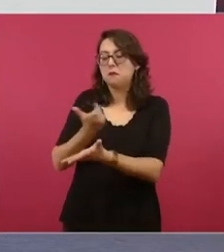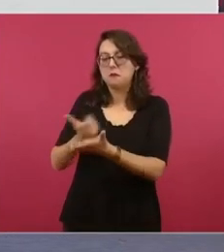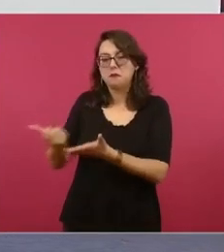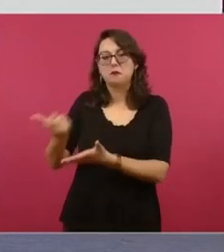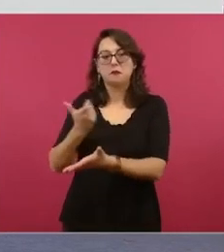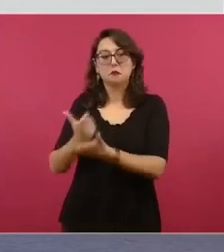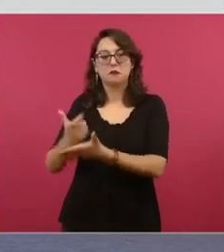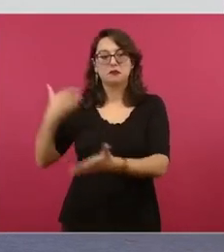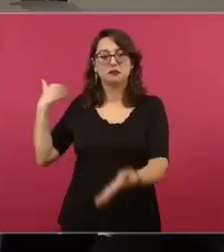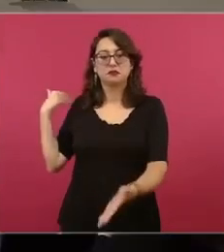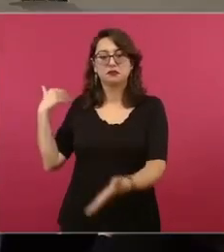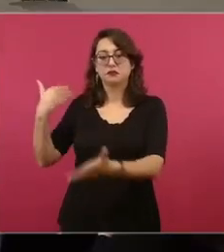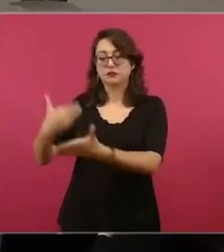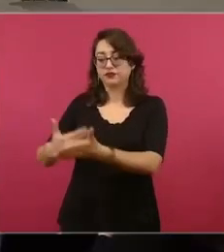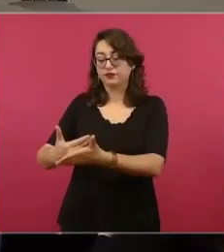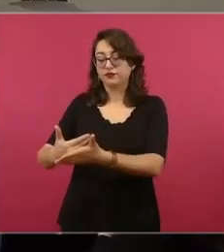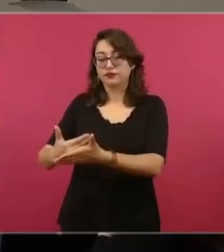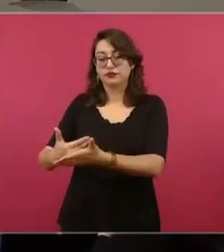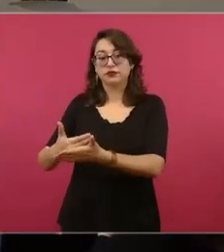29%